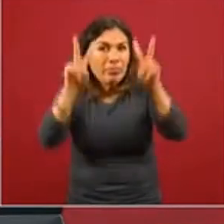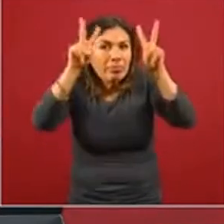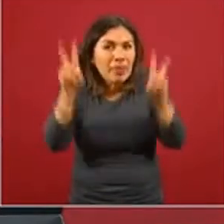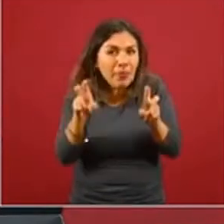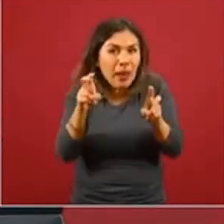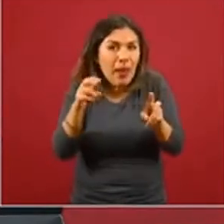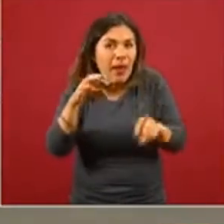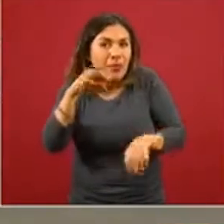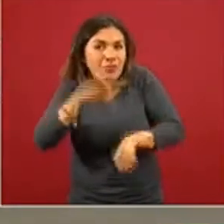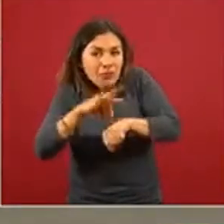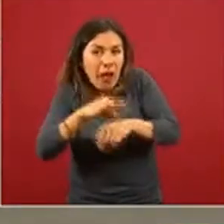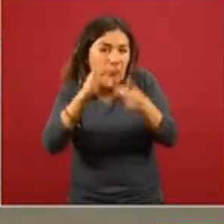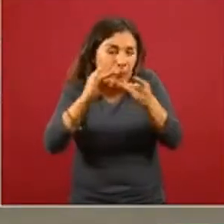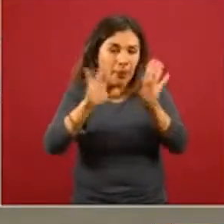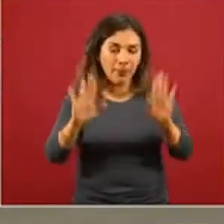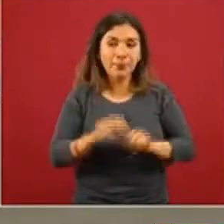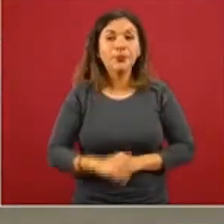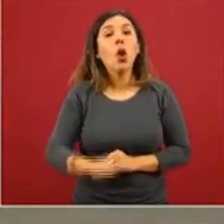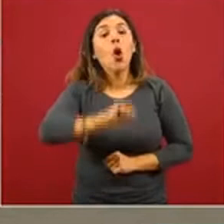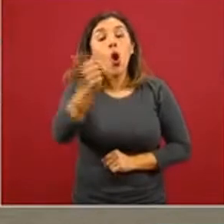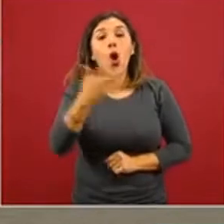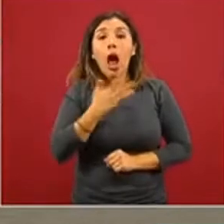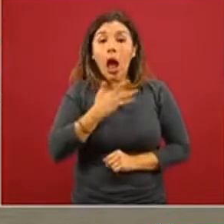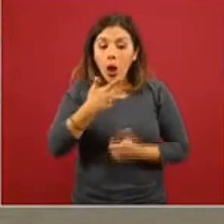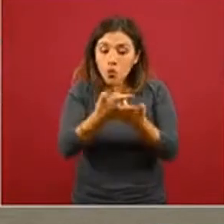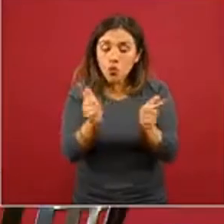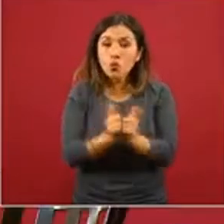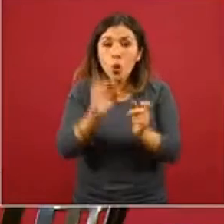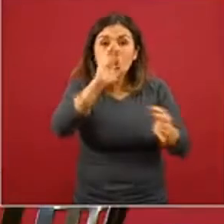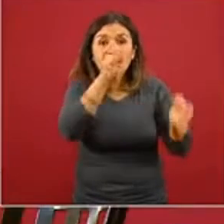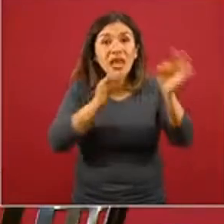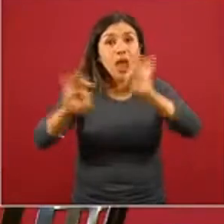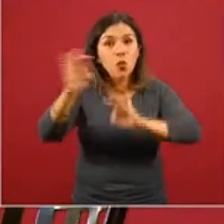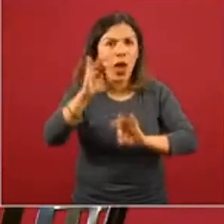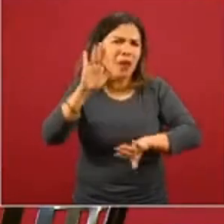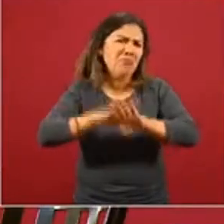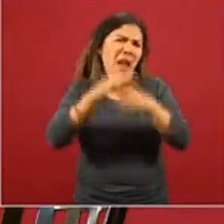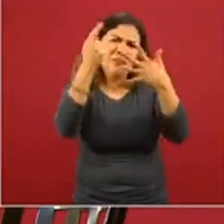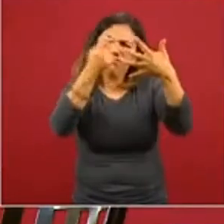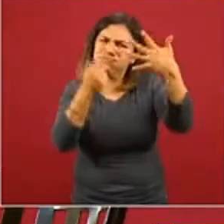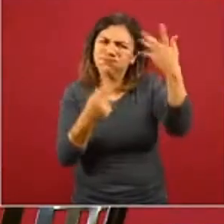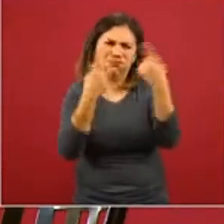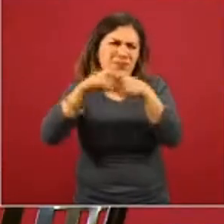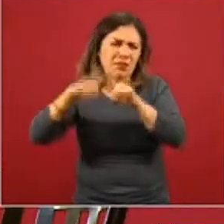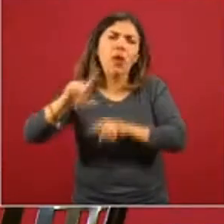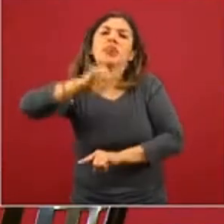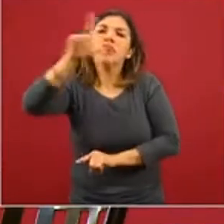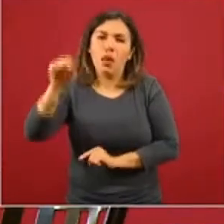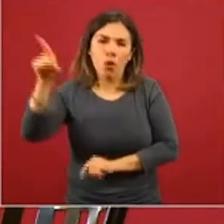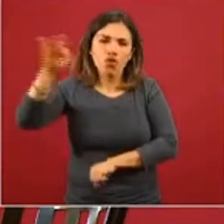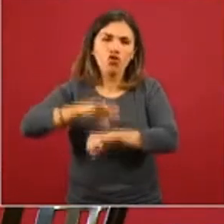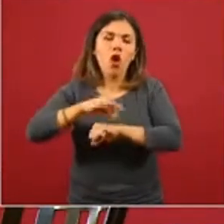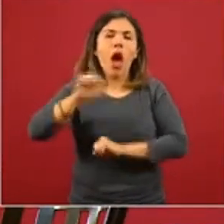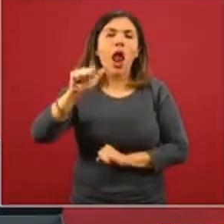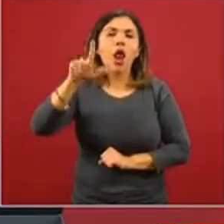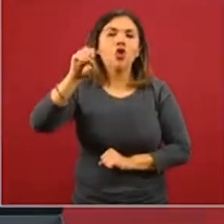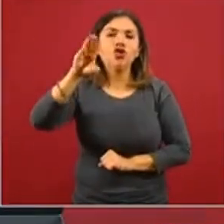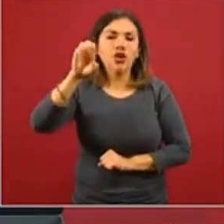tema. Y hay un grupo de células diversas que ya nos detallará el doctor